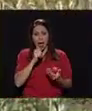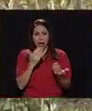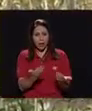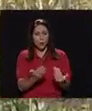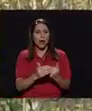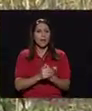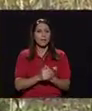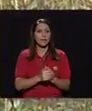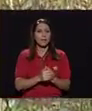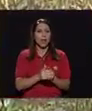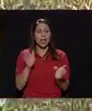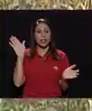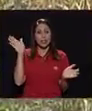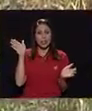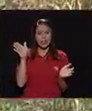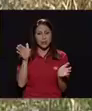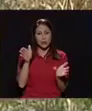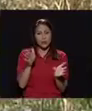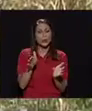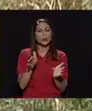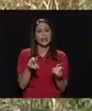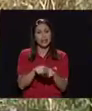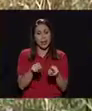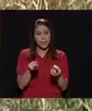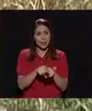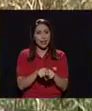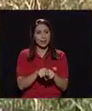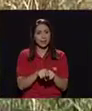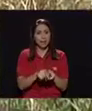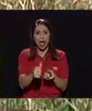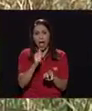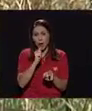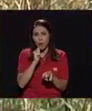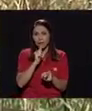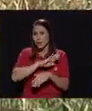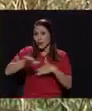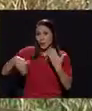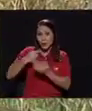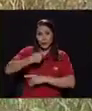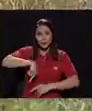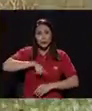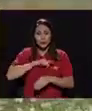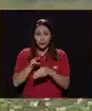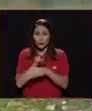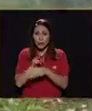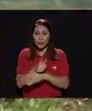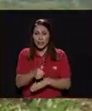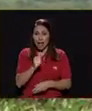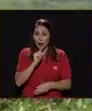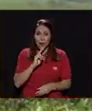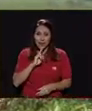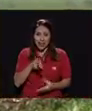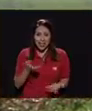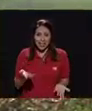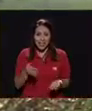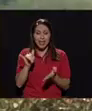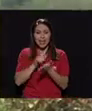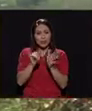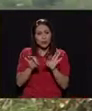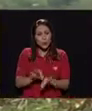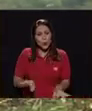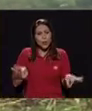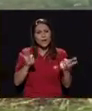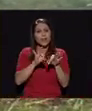recurso, disminuyen la cantidad también, que todos somos usuarios del agua, ¿verdad? Y que esta es una